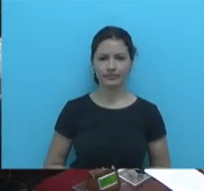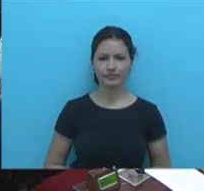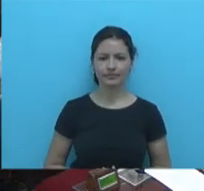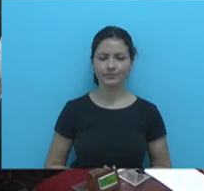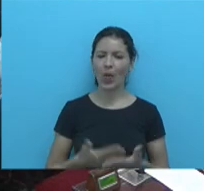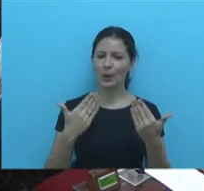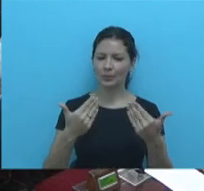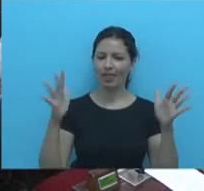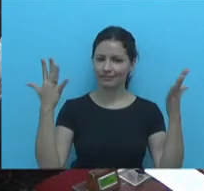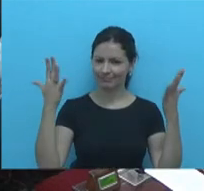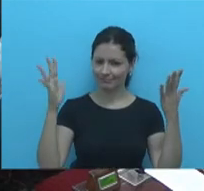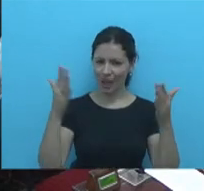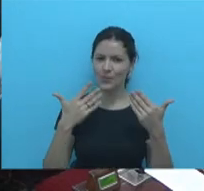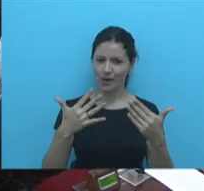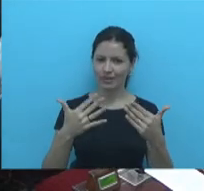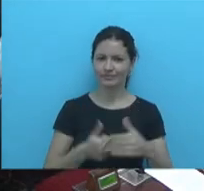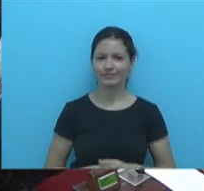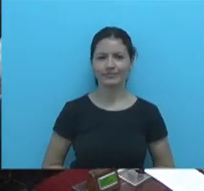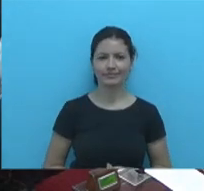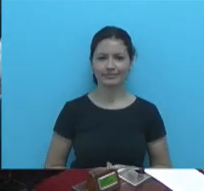Pueden aplaudir.